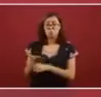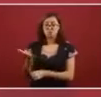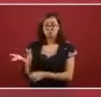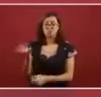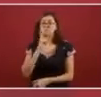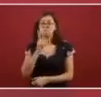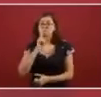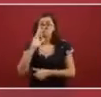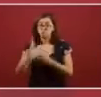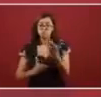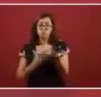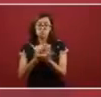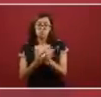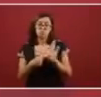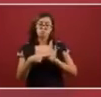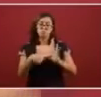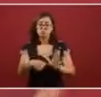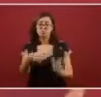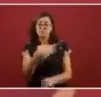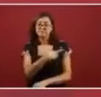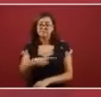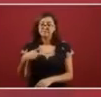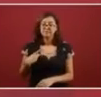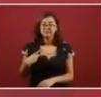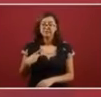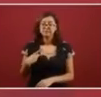elementos para